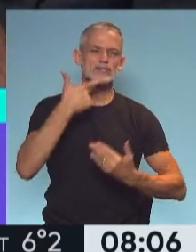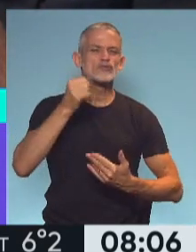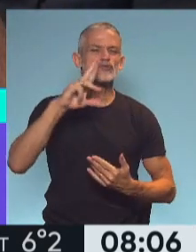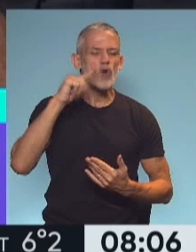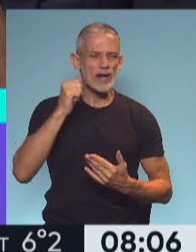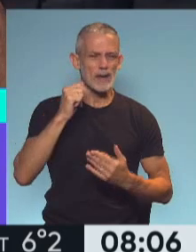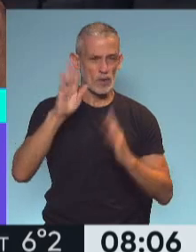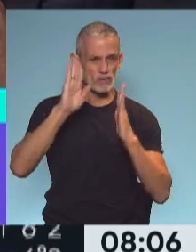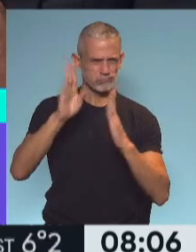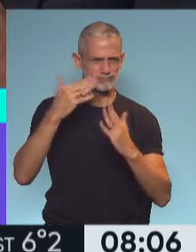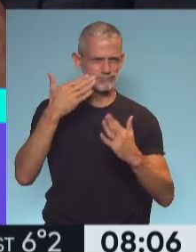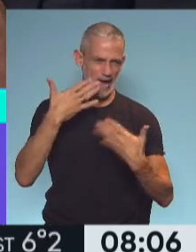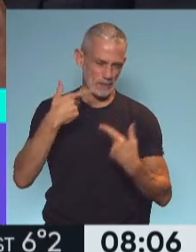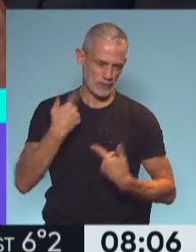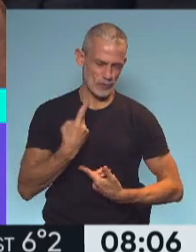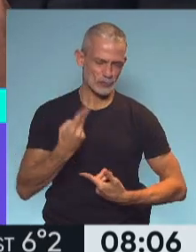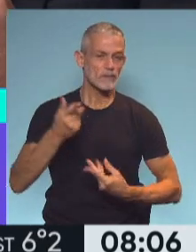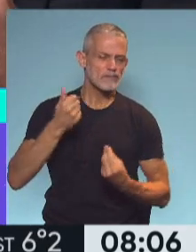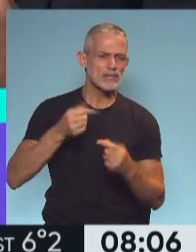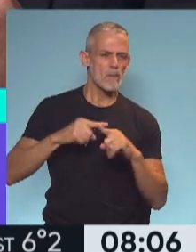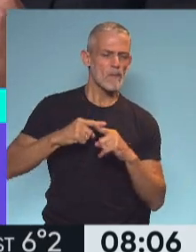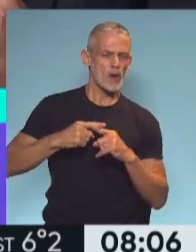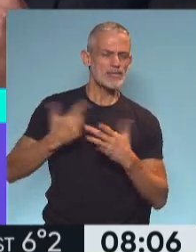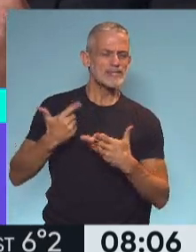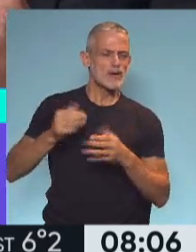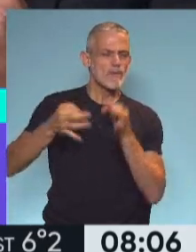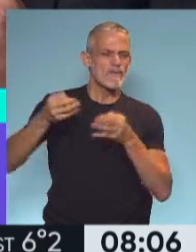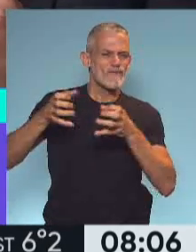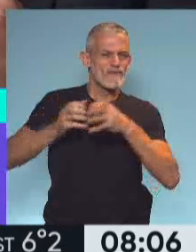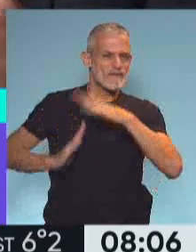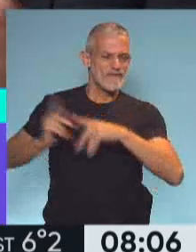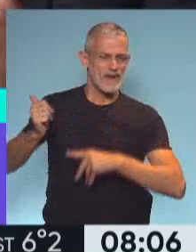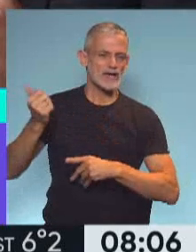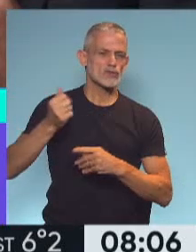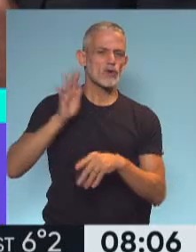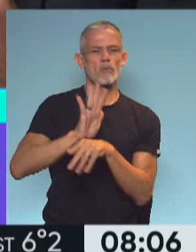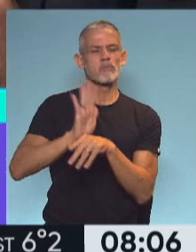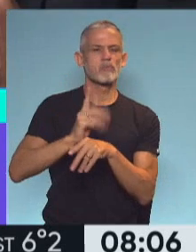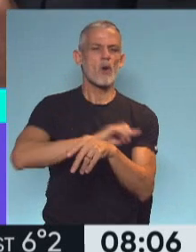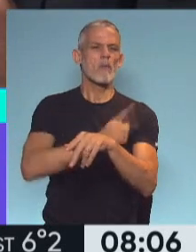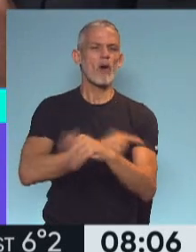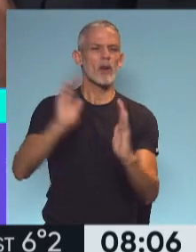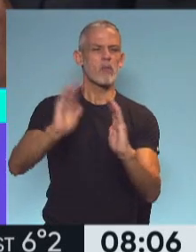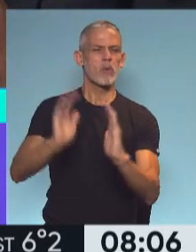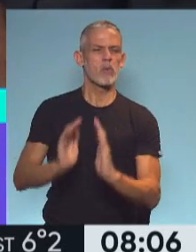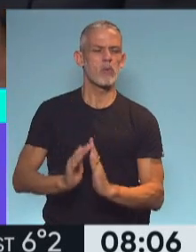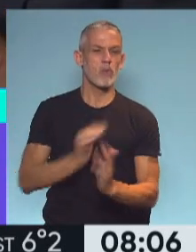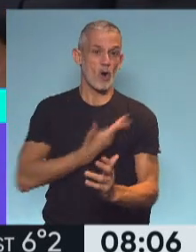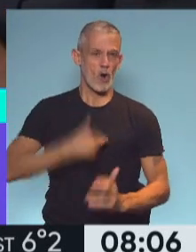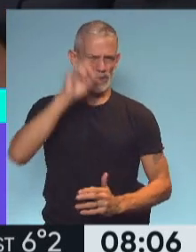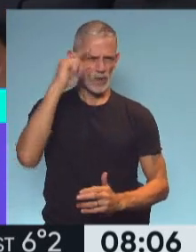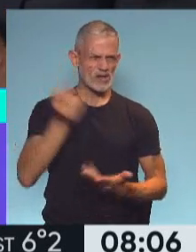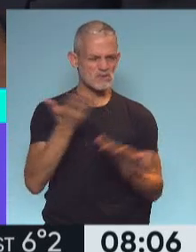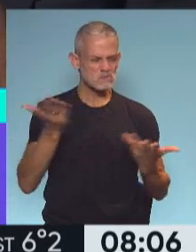que este fallo, además de ser político, tal como señalaba recién, tiene como objetivo vaciar de poder al gobierno nacional. ¿Por qué dijo